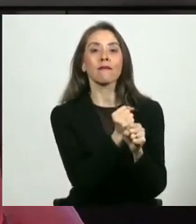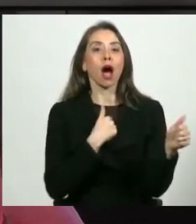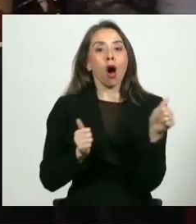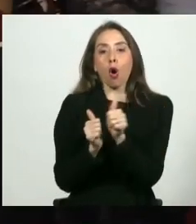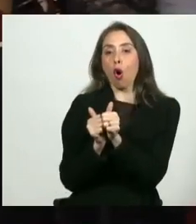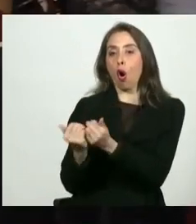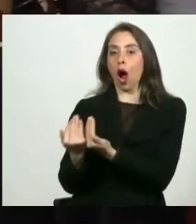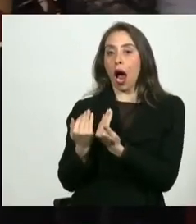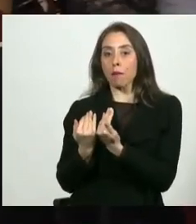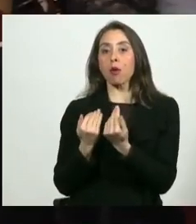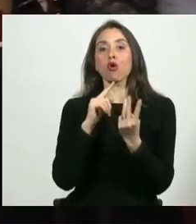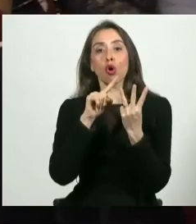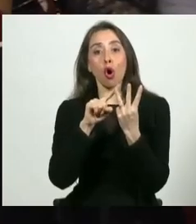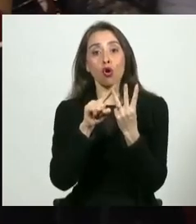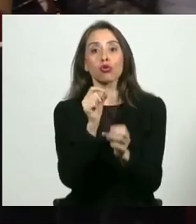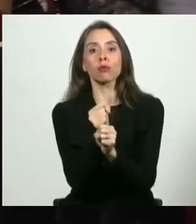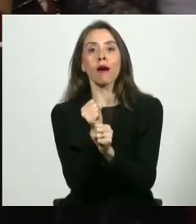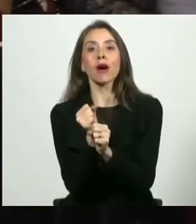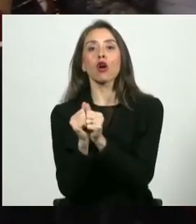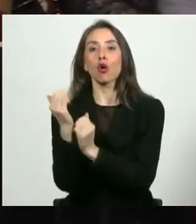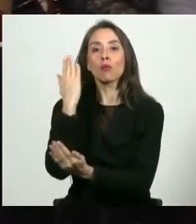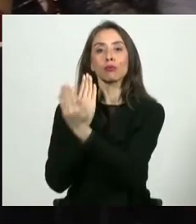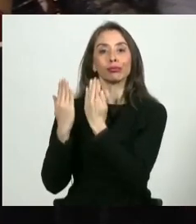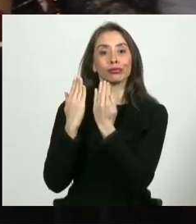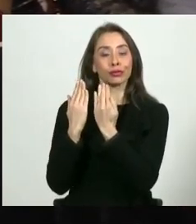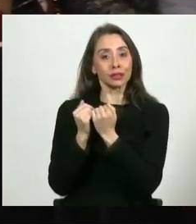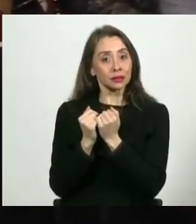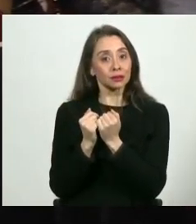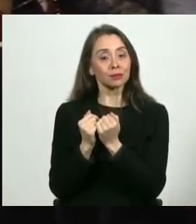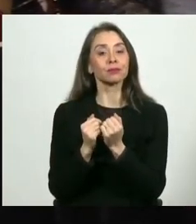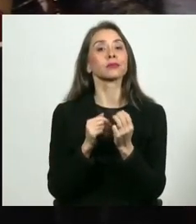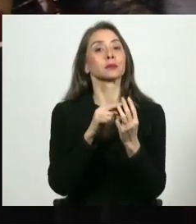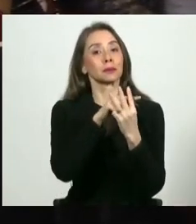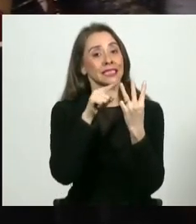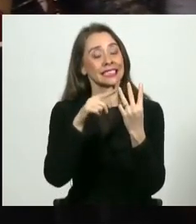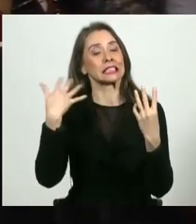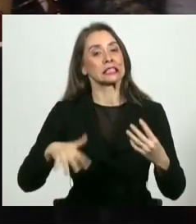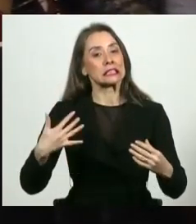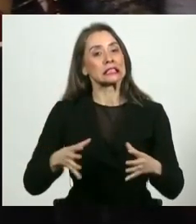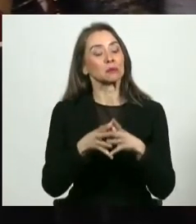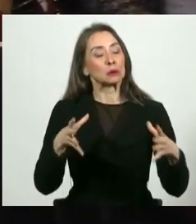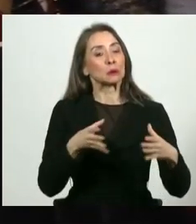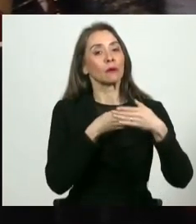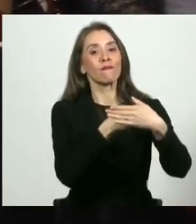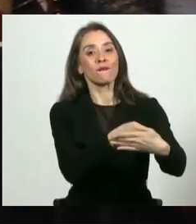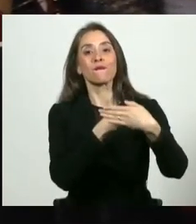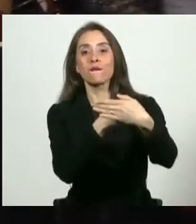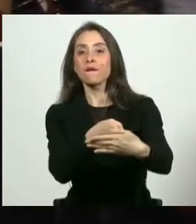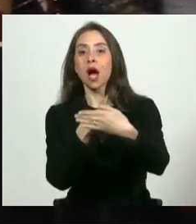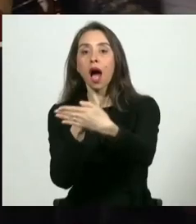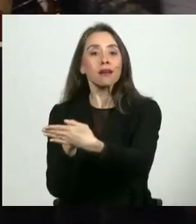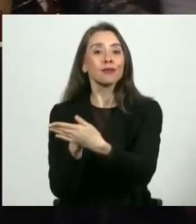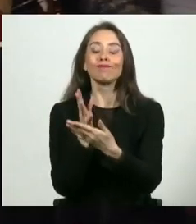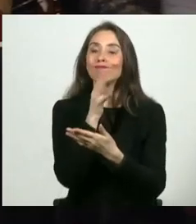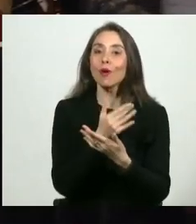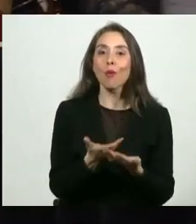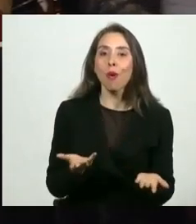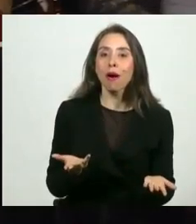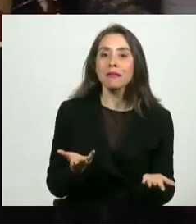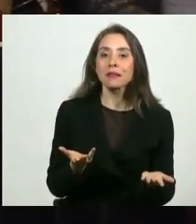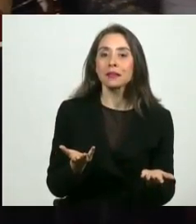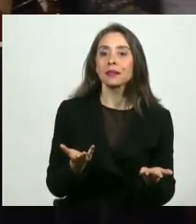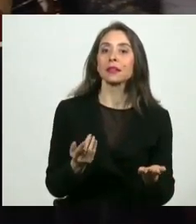también del empleo protegido. Pero donde hay grandes barreras, dado que no se cuenta